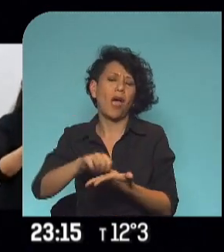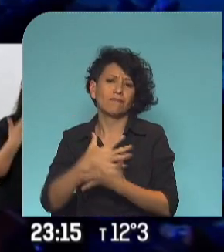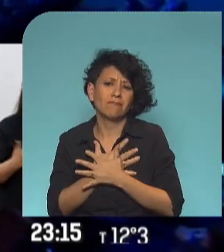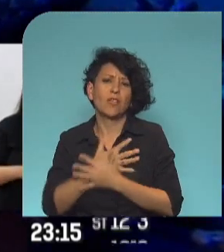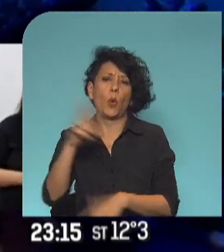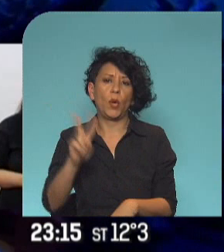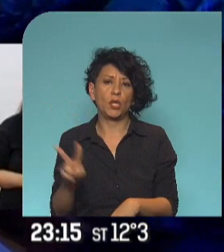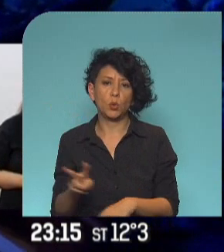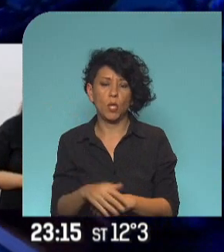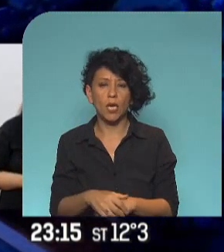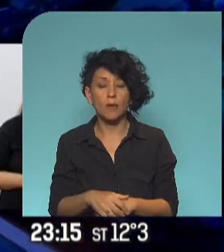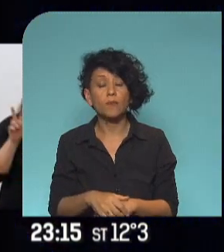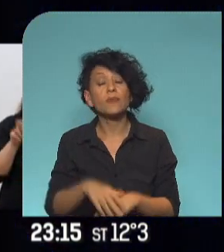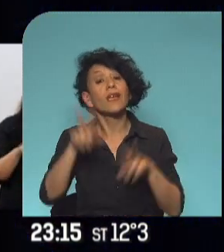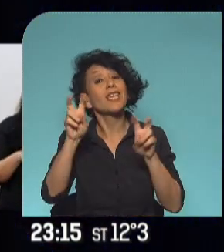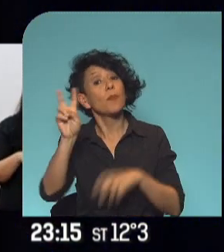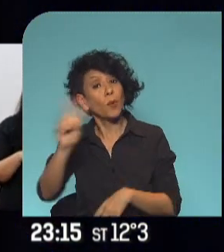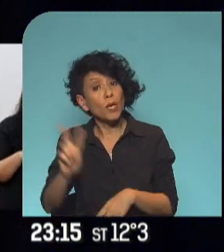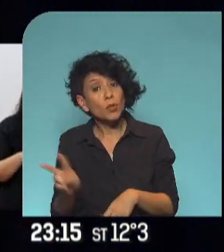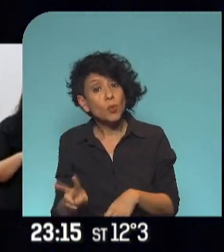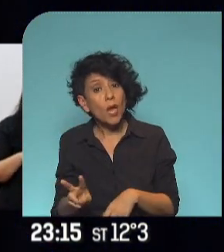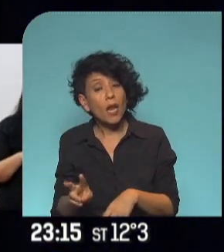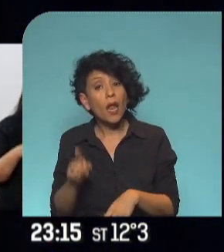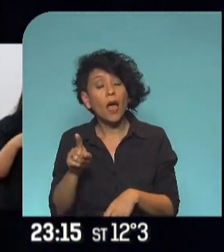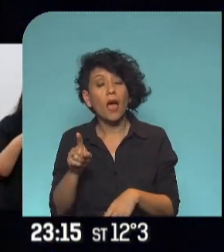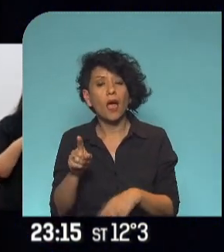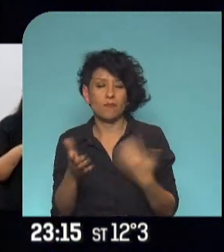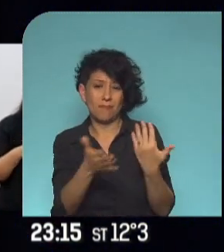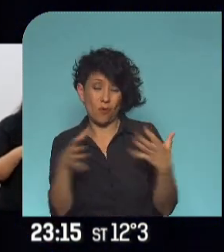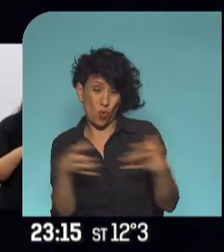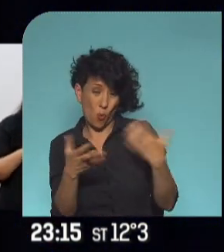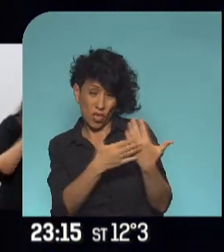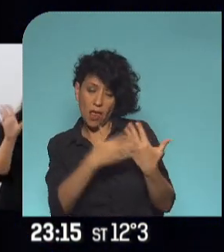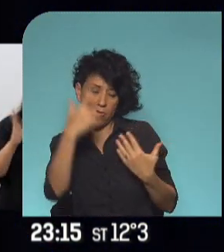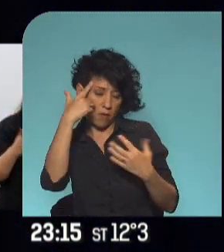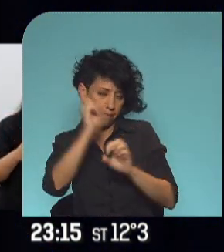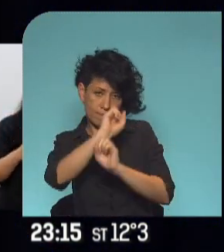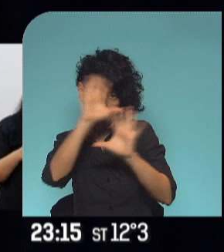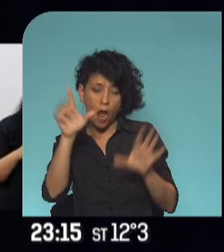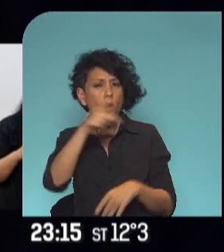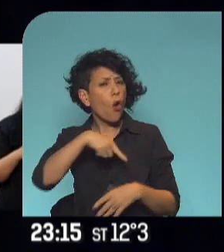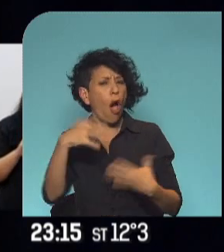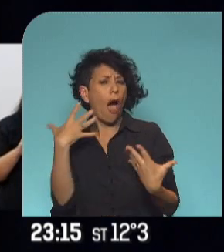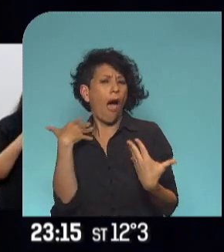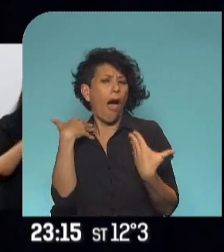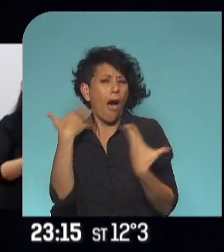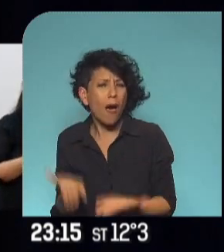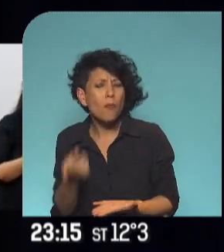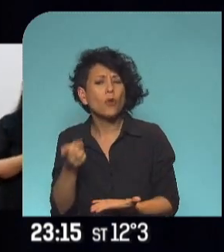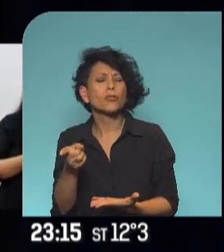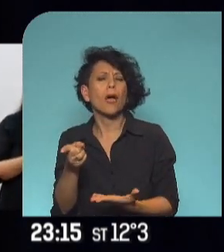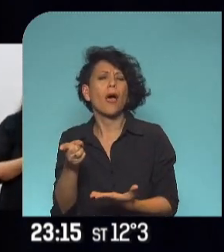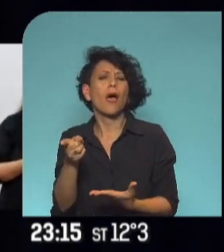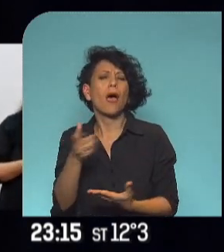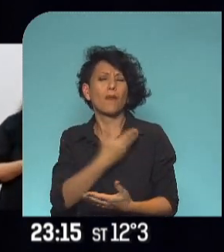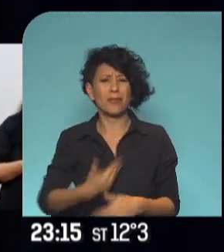Venezuela. Sí, sobre Venezuela, la postura del Frente de Izquierda es muy clara. Nunca apoyamos el autoritarismo del gobierno de